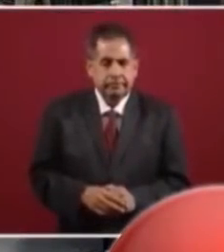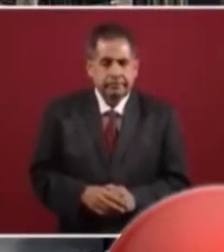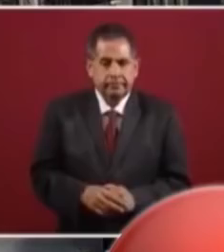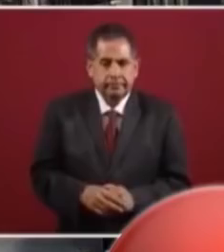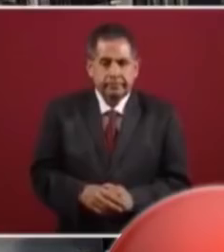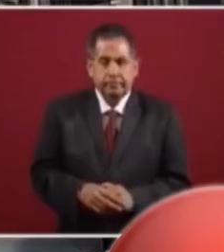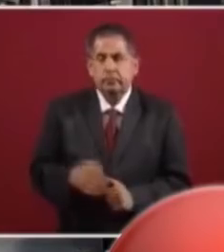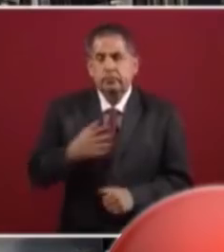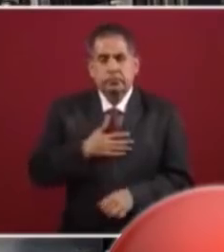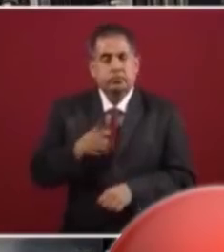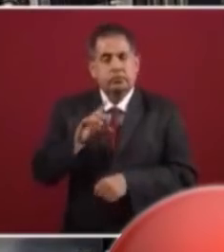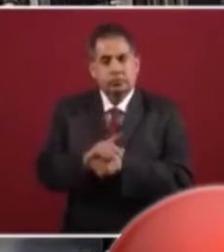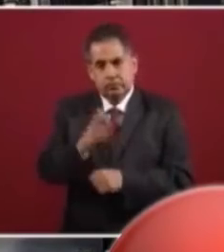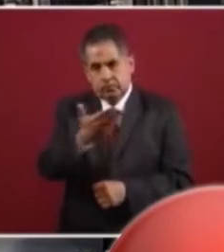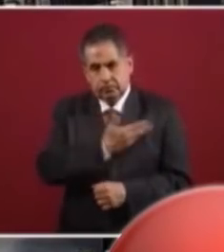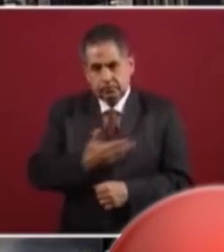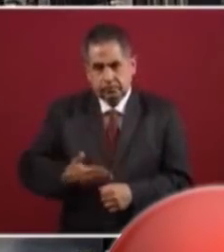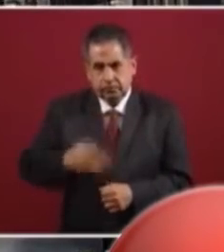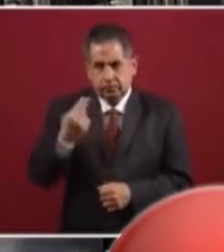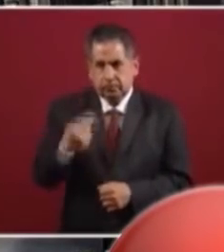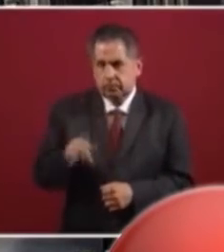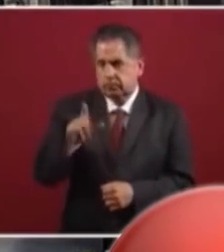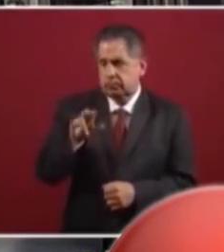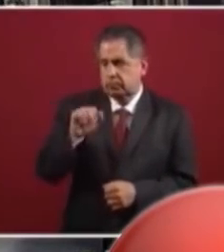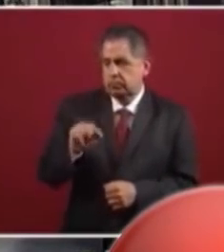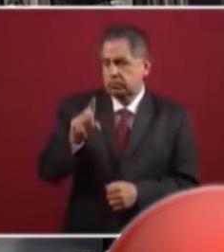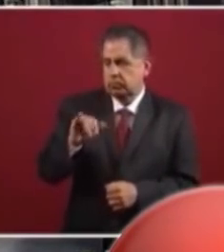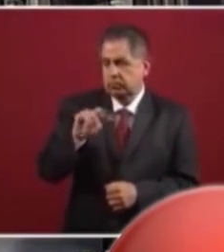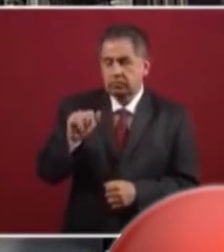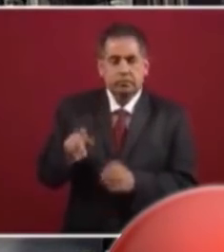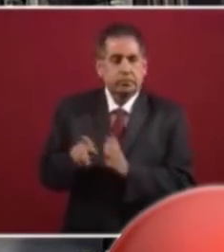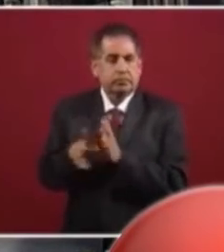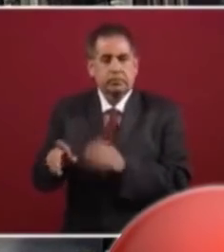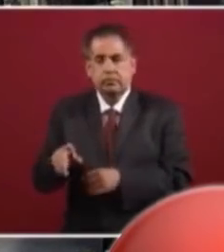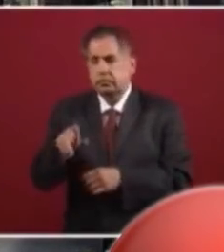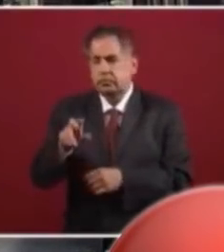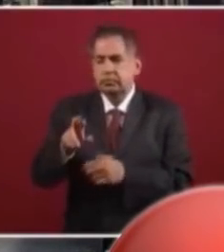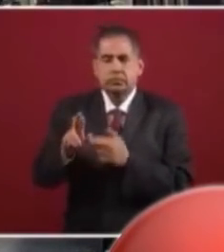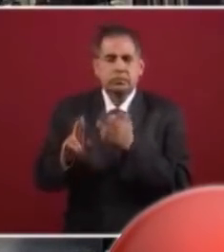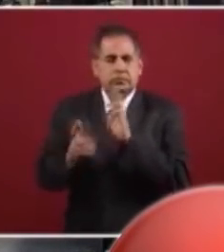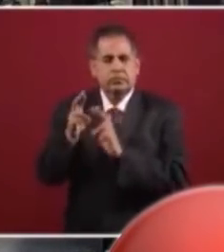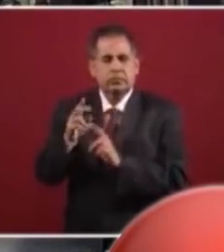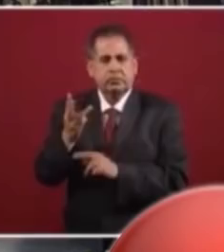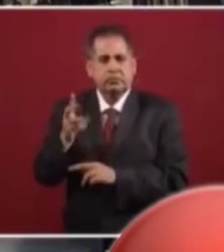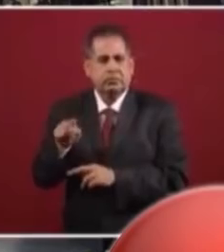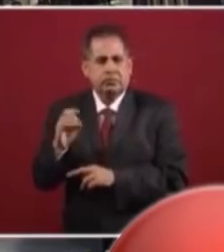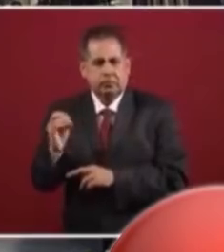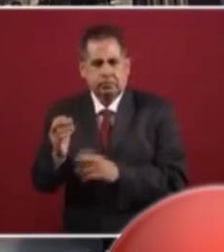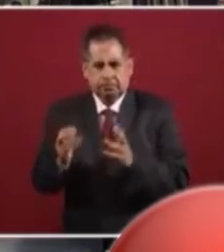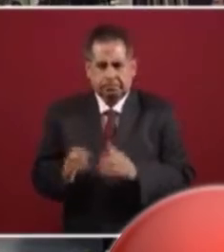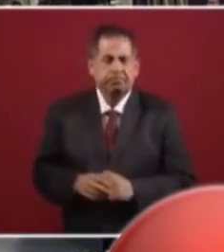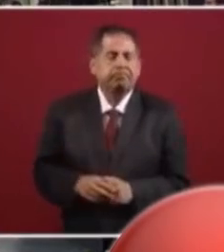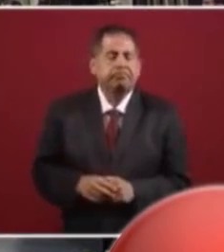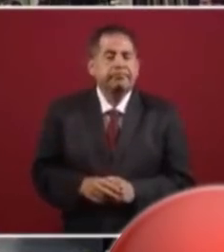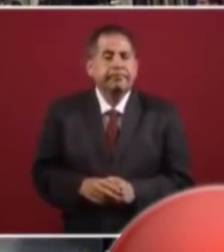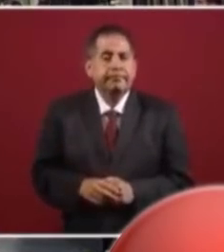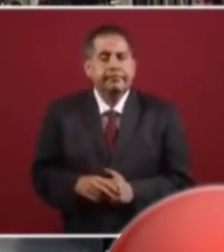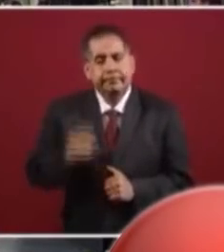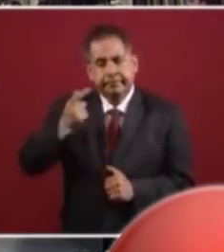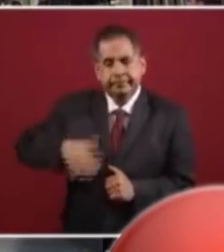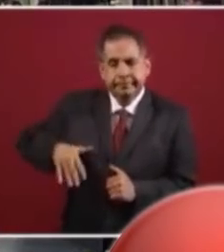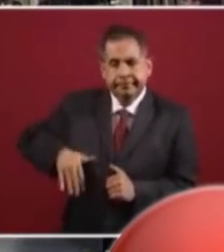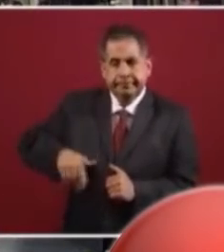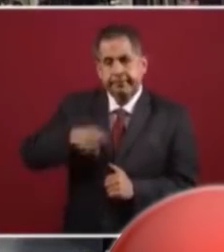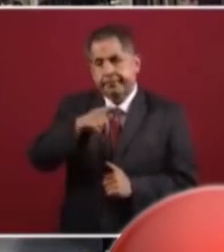buenos días presidente de mi nombre es luis días de revolución 3.0 hacía alusión hace un momento a la